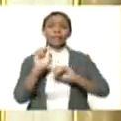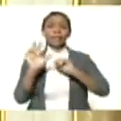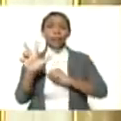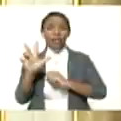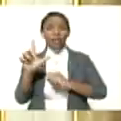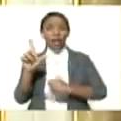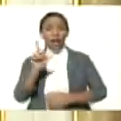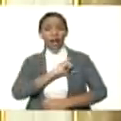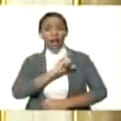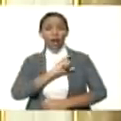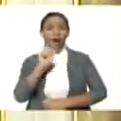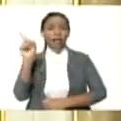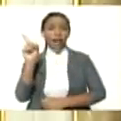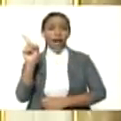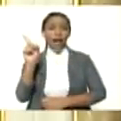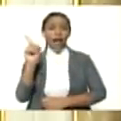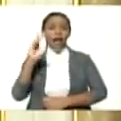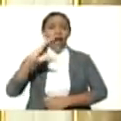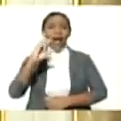Cañada.